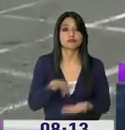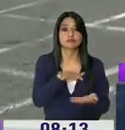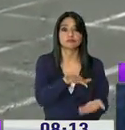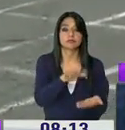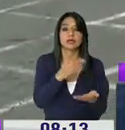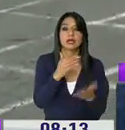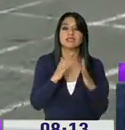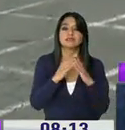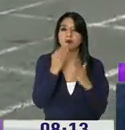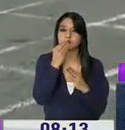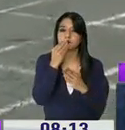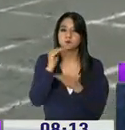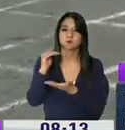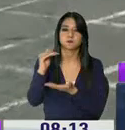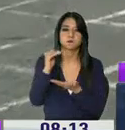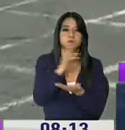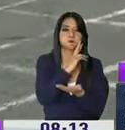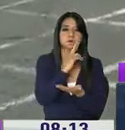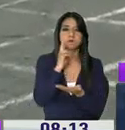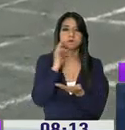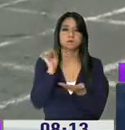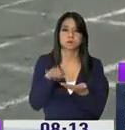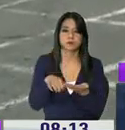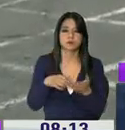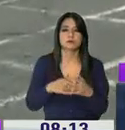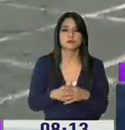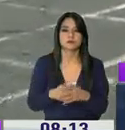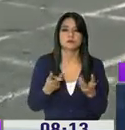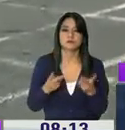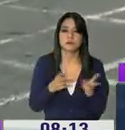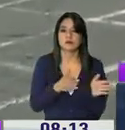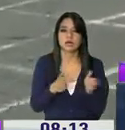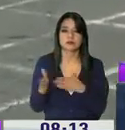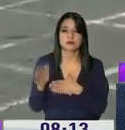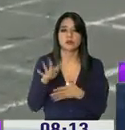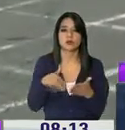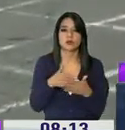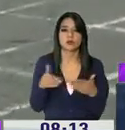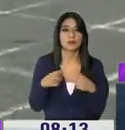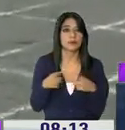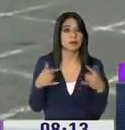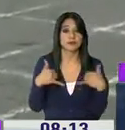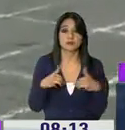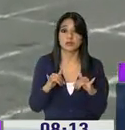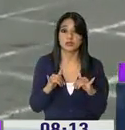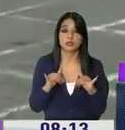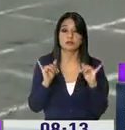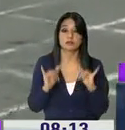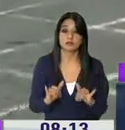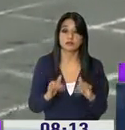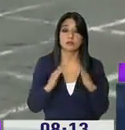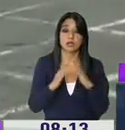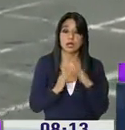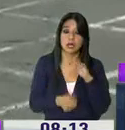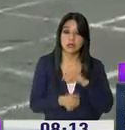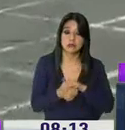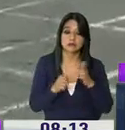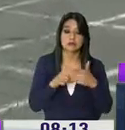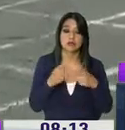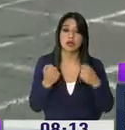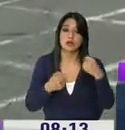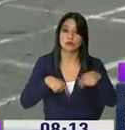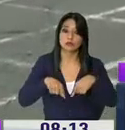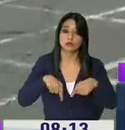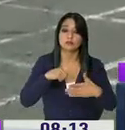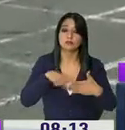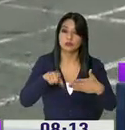todo lo que es comida preparada también prolonga su horario. Pero todo lo demás permanece, los toques de queda, las restricciones vehiculares.